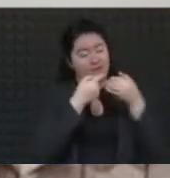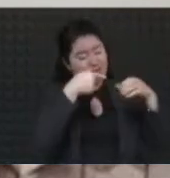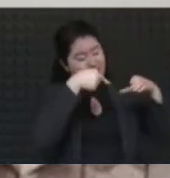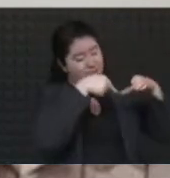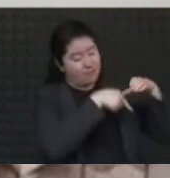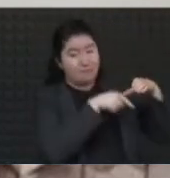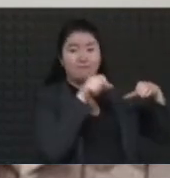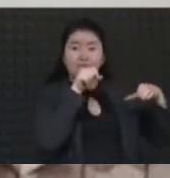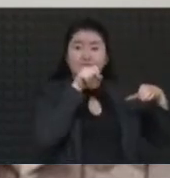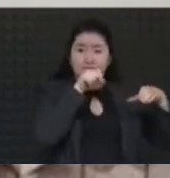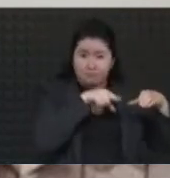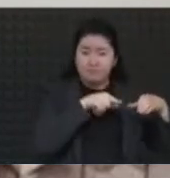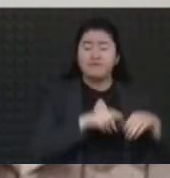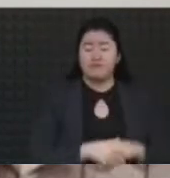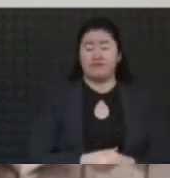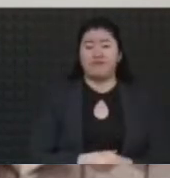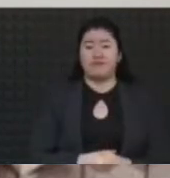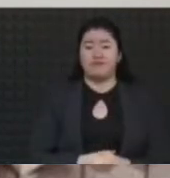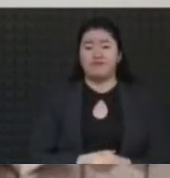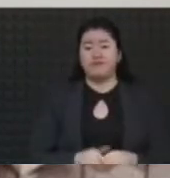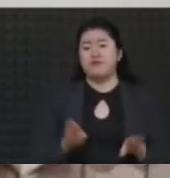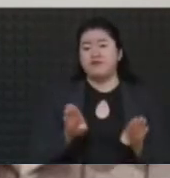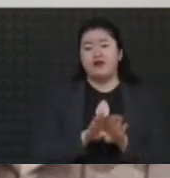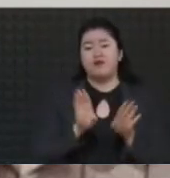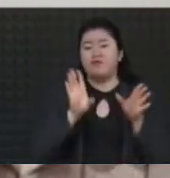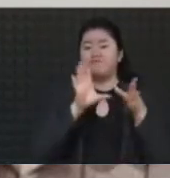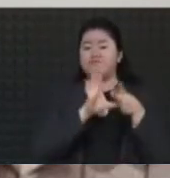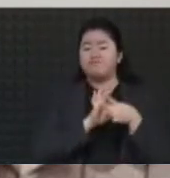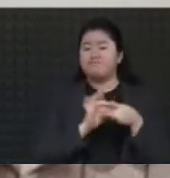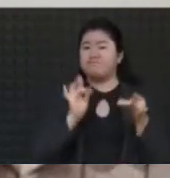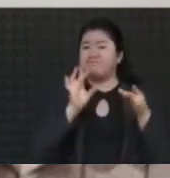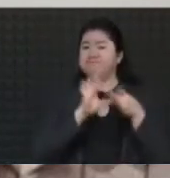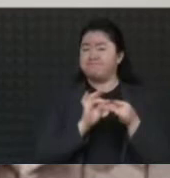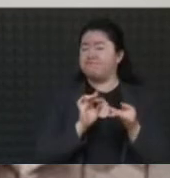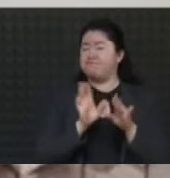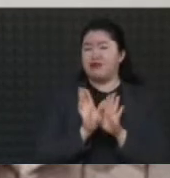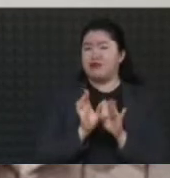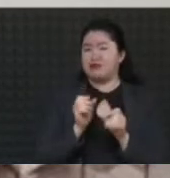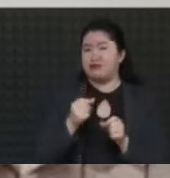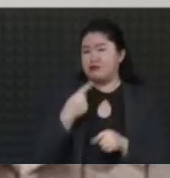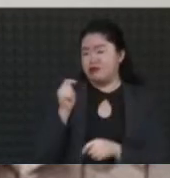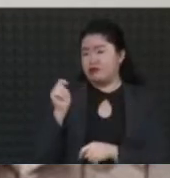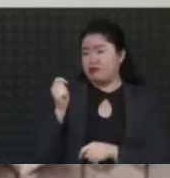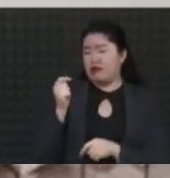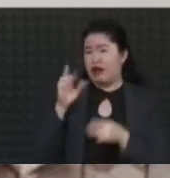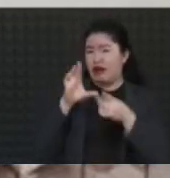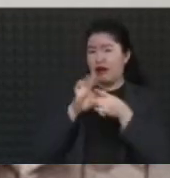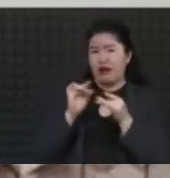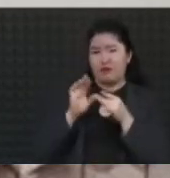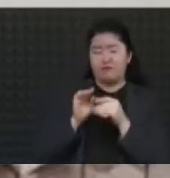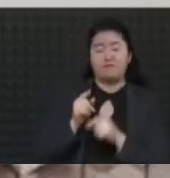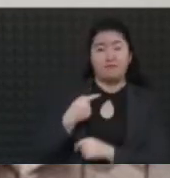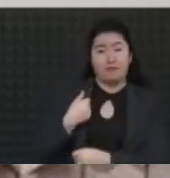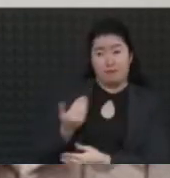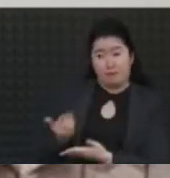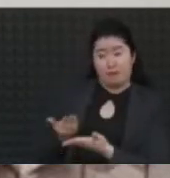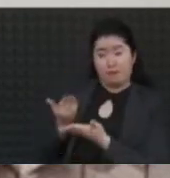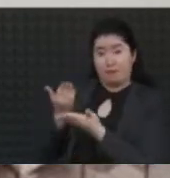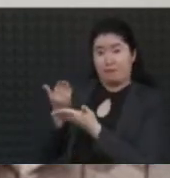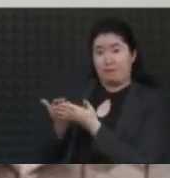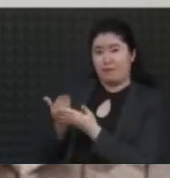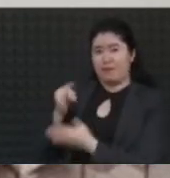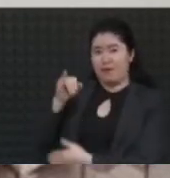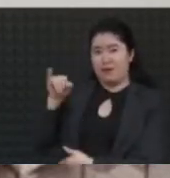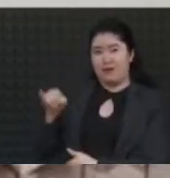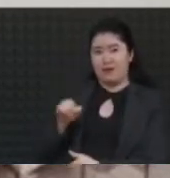es una presentación muy técnica que le pedí a Jesús que la pudiera hacer de la manera más